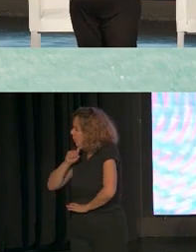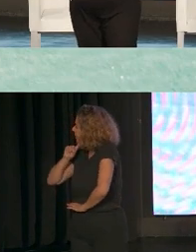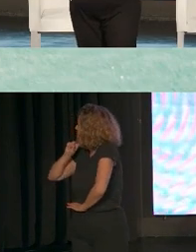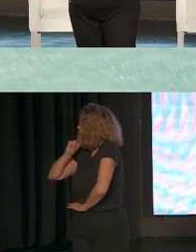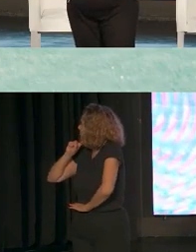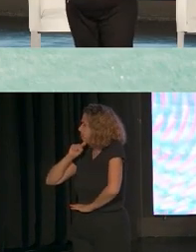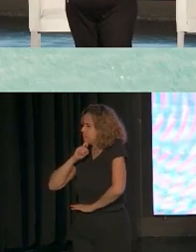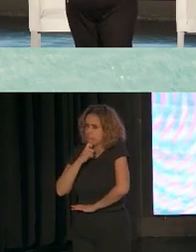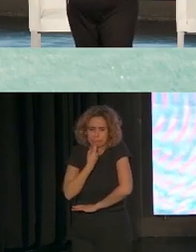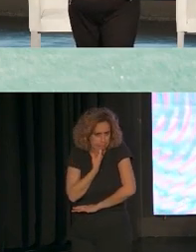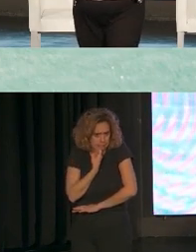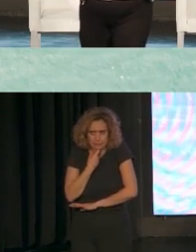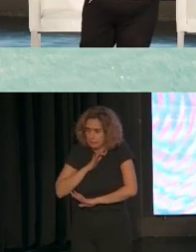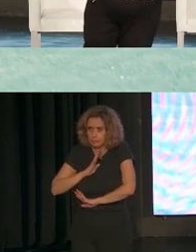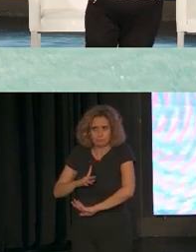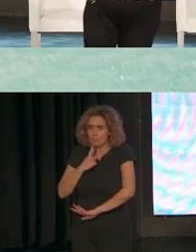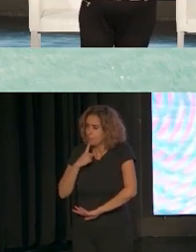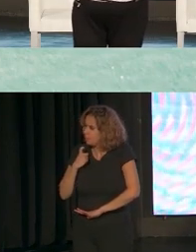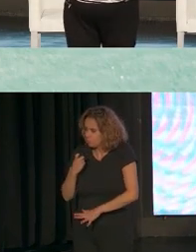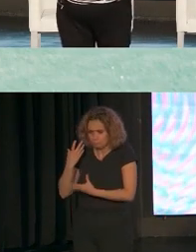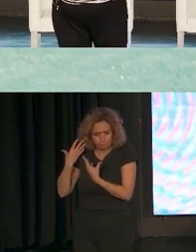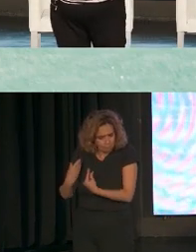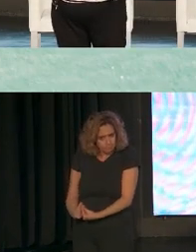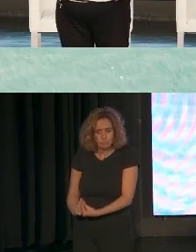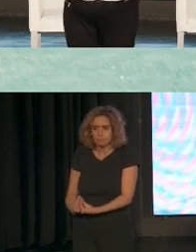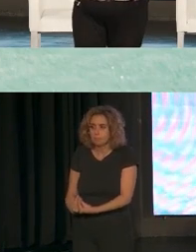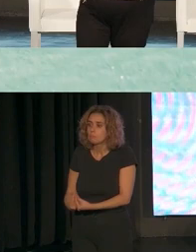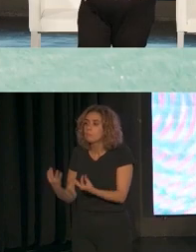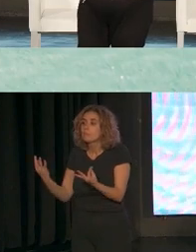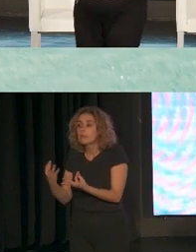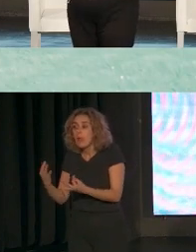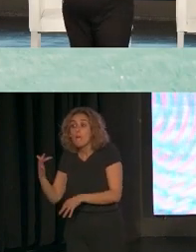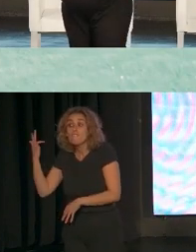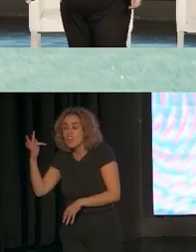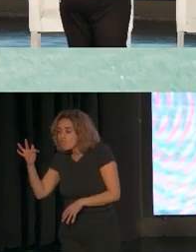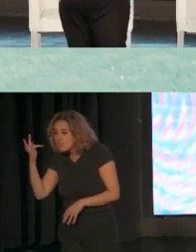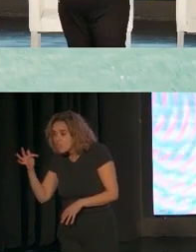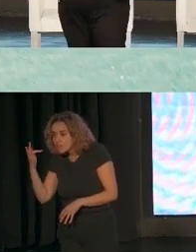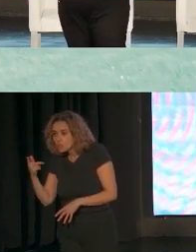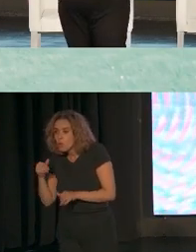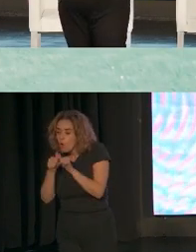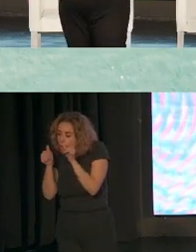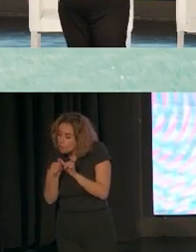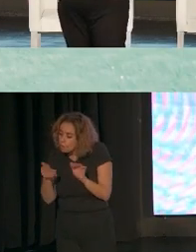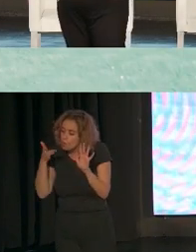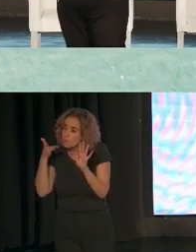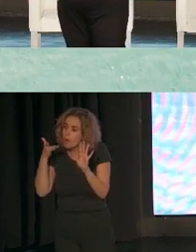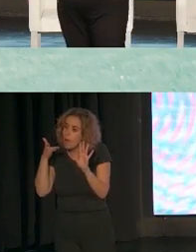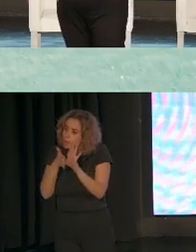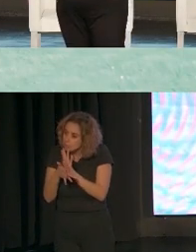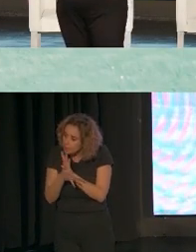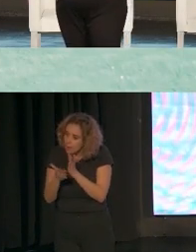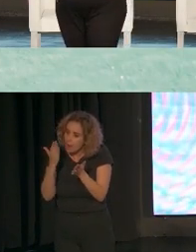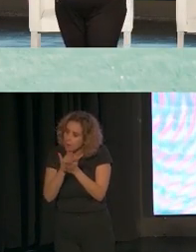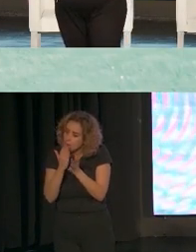con la que más dificultades tenía y bueno Qué pasa que Francisco con su forma de dar clase y su forma de